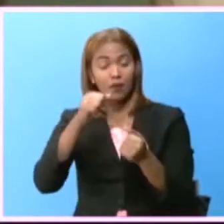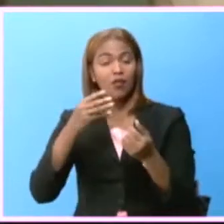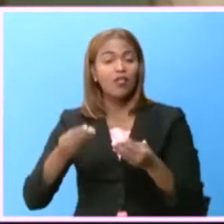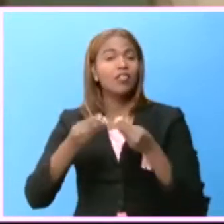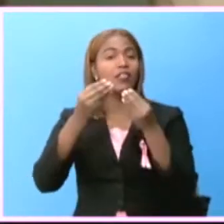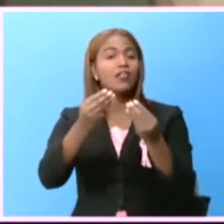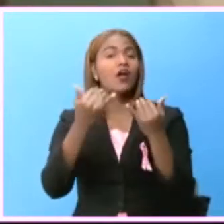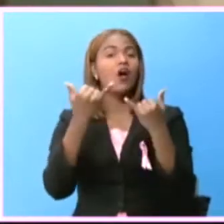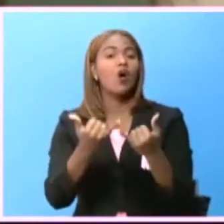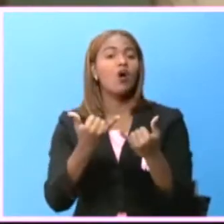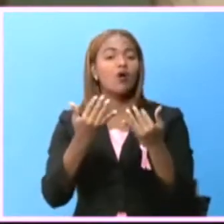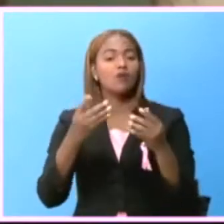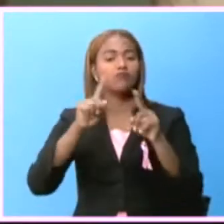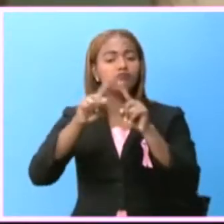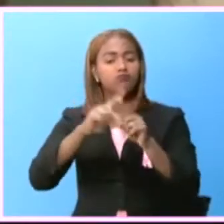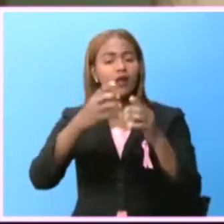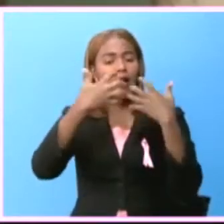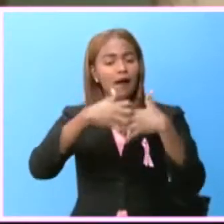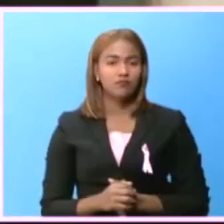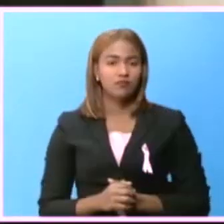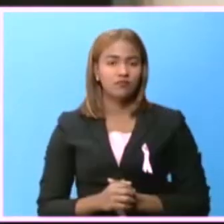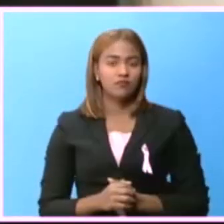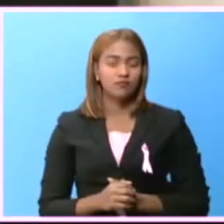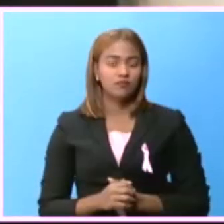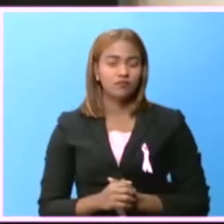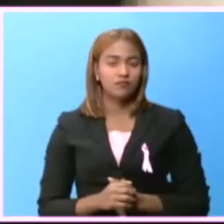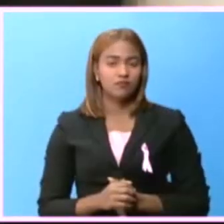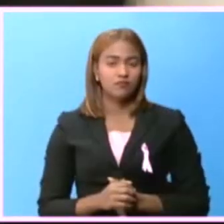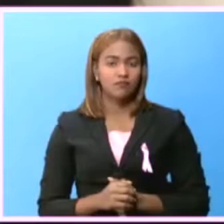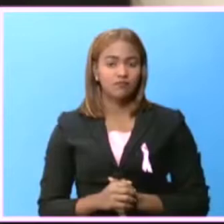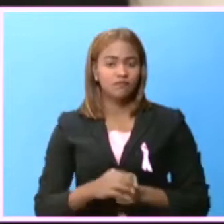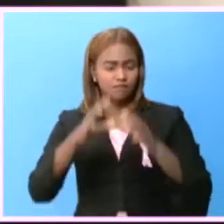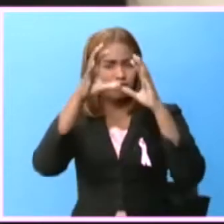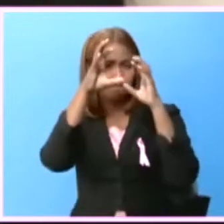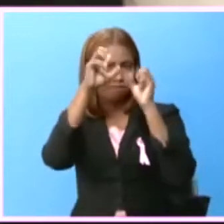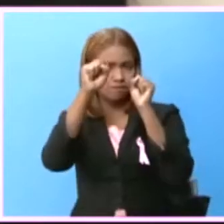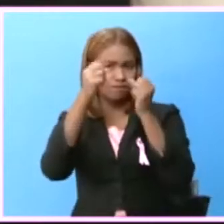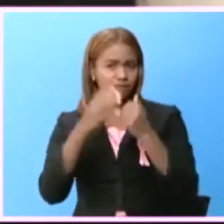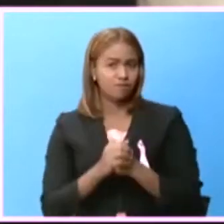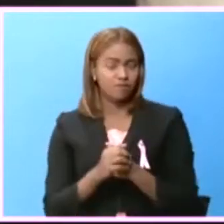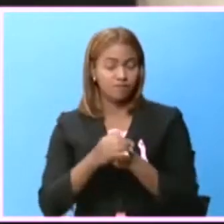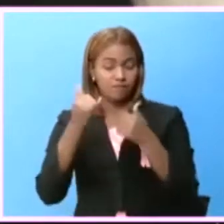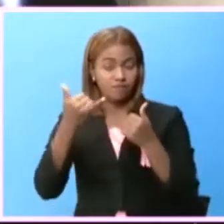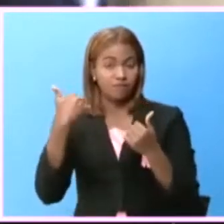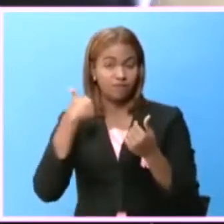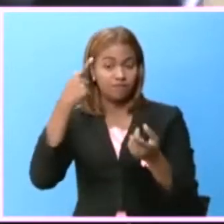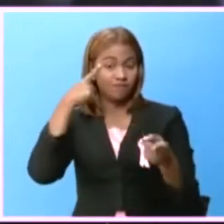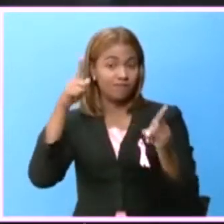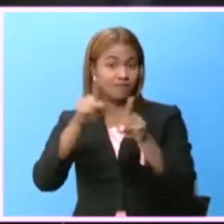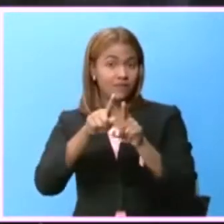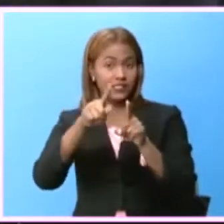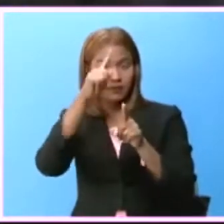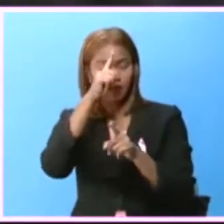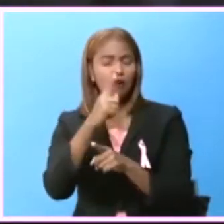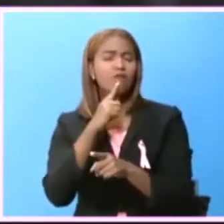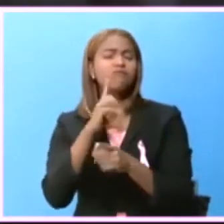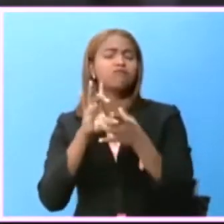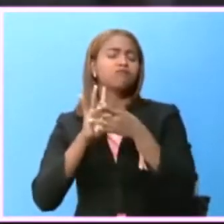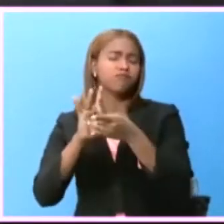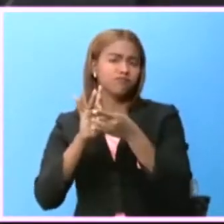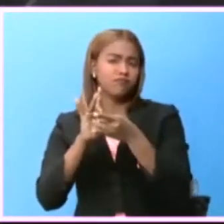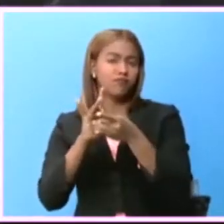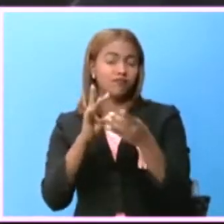corporación financiera para el desarrollo internacional se enorgullece de apoyar este acuerdo ofreciendo nuestras